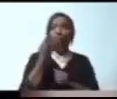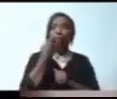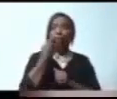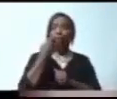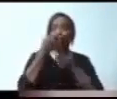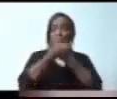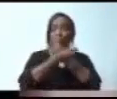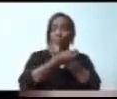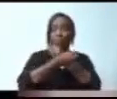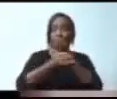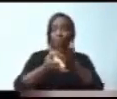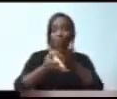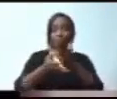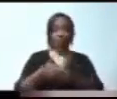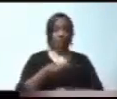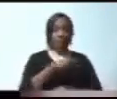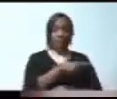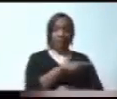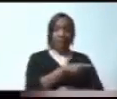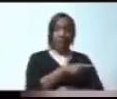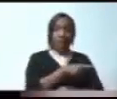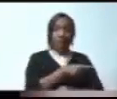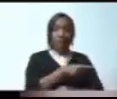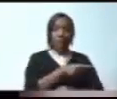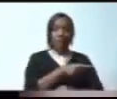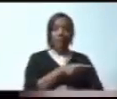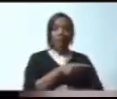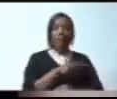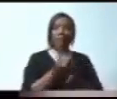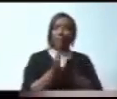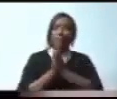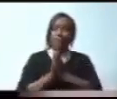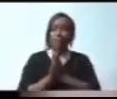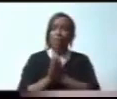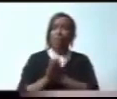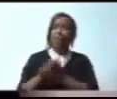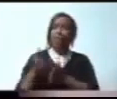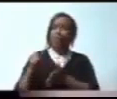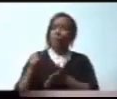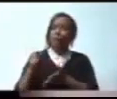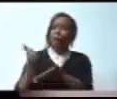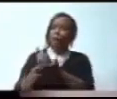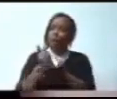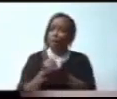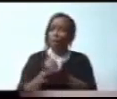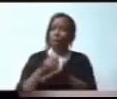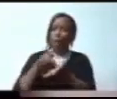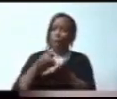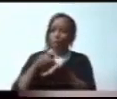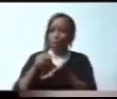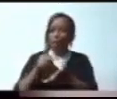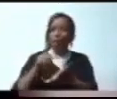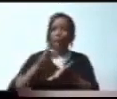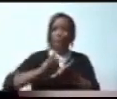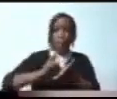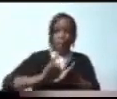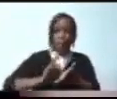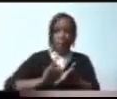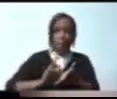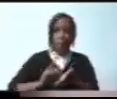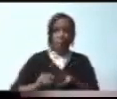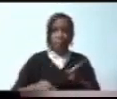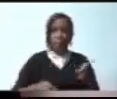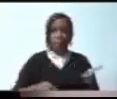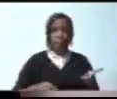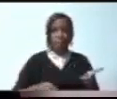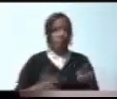depositaron en alto costo, y este es el momento que no le han dicho absolutamente nada, y tuvo que venir una famosa fundación de las redes